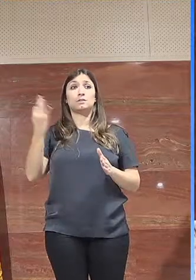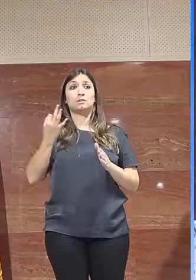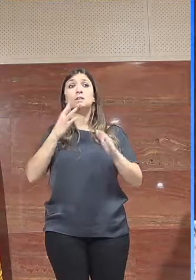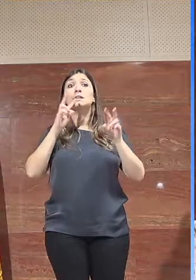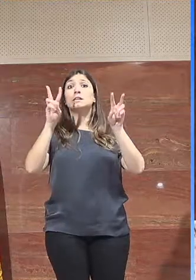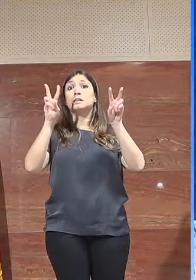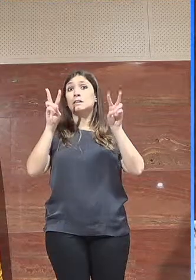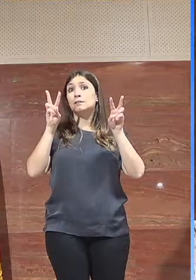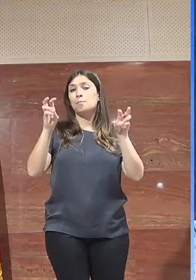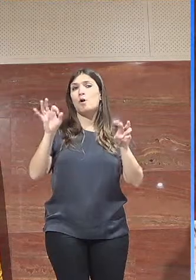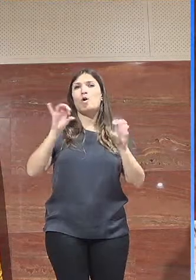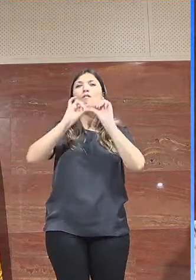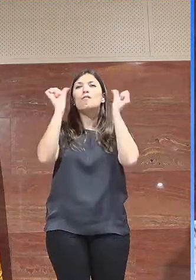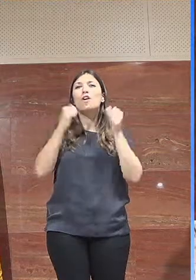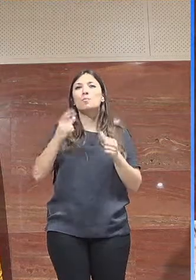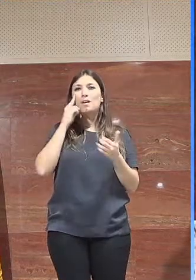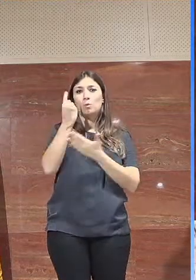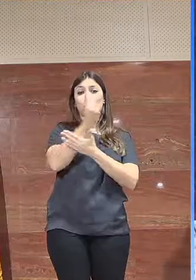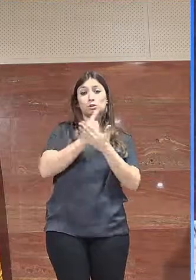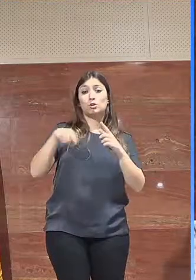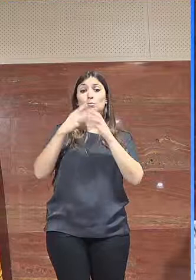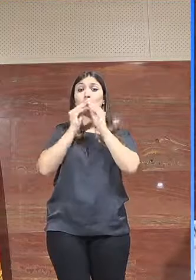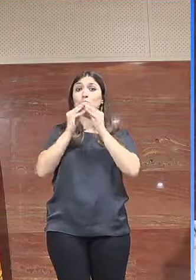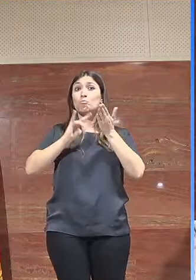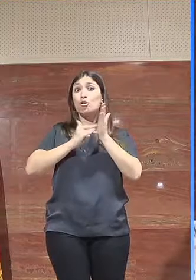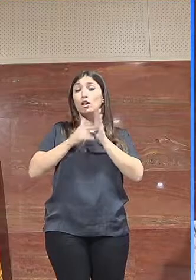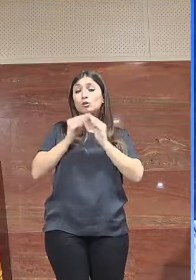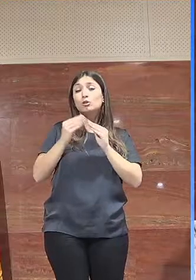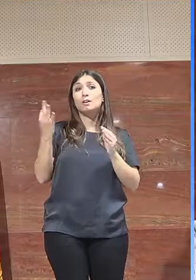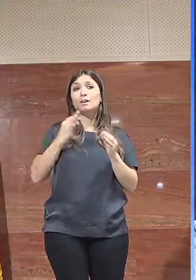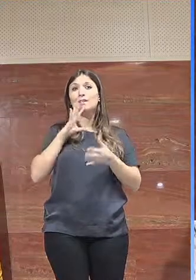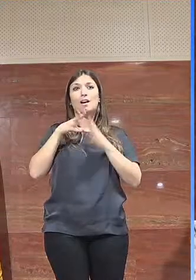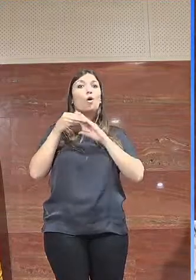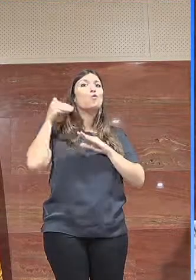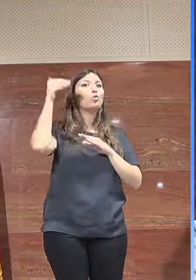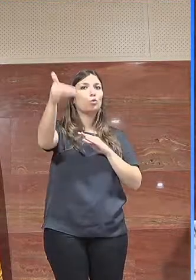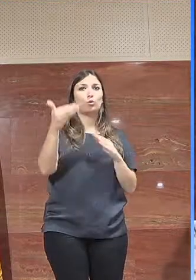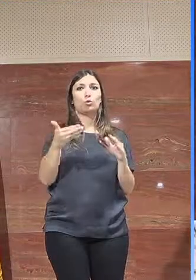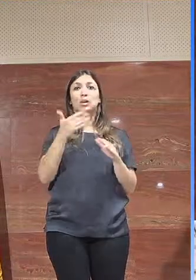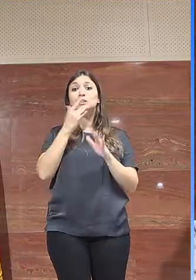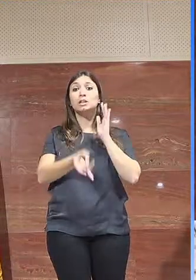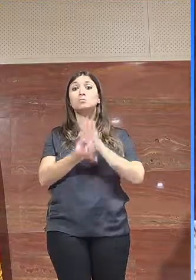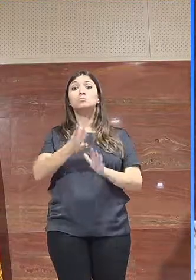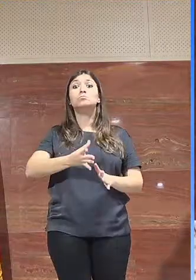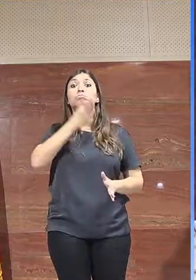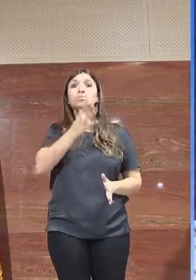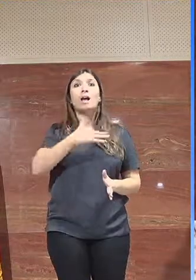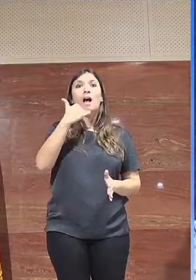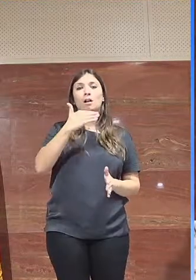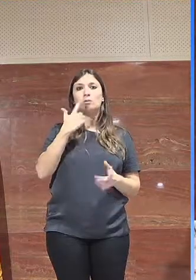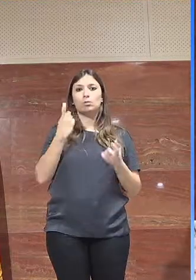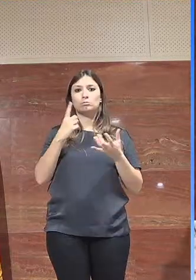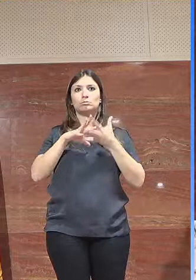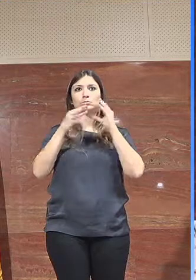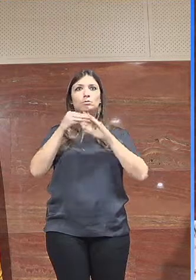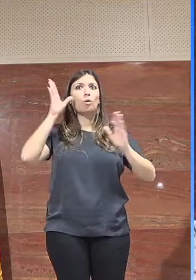o una forma de diseñar y de proyectar que es la adaptabilidad futura de una forma sencilla, ¿no? Sin la necesidad de